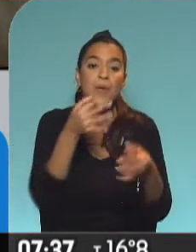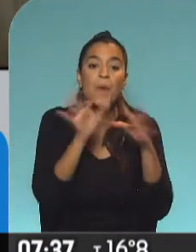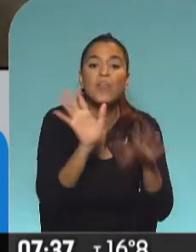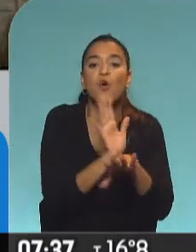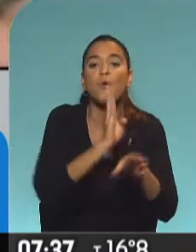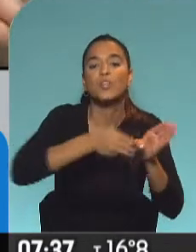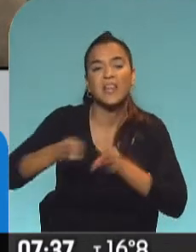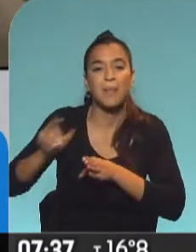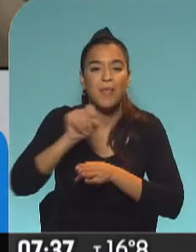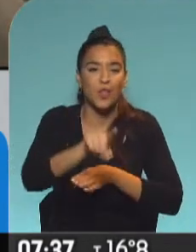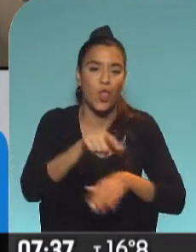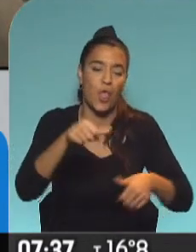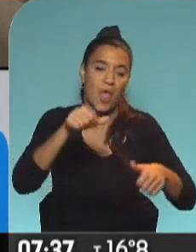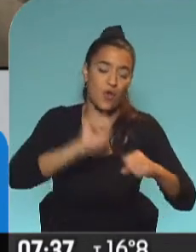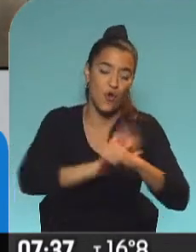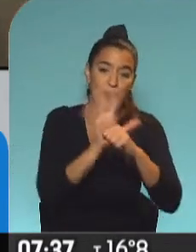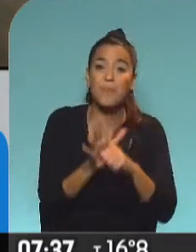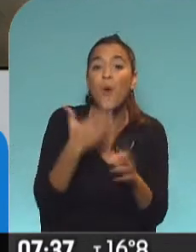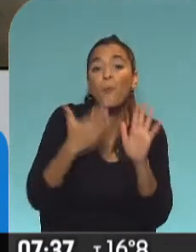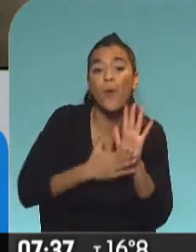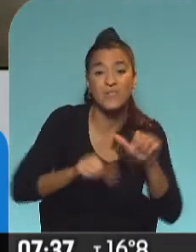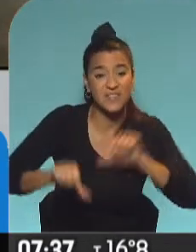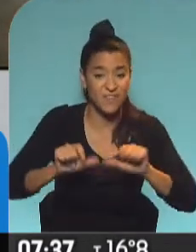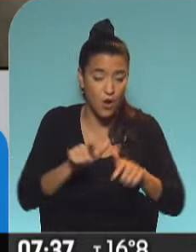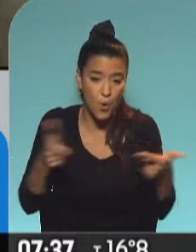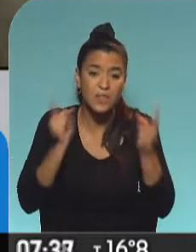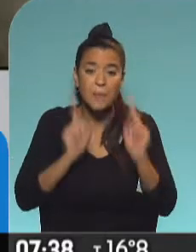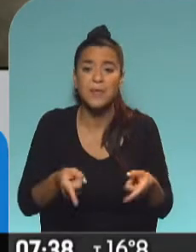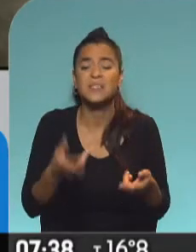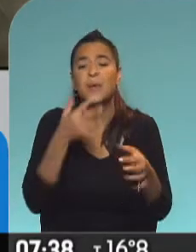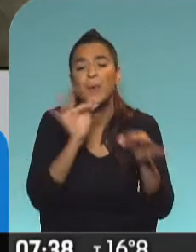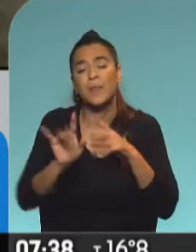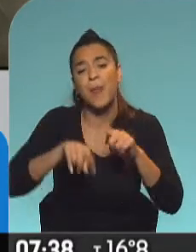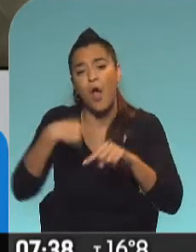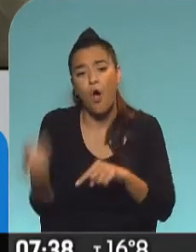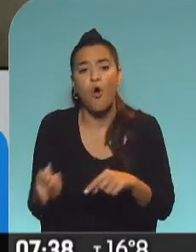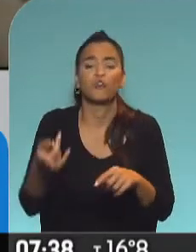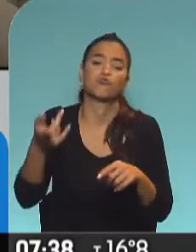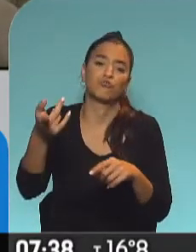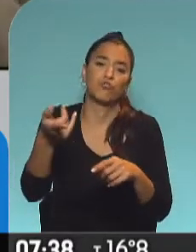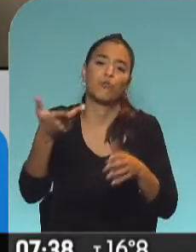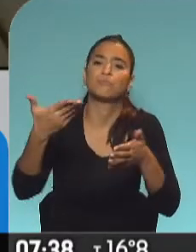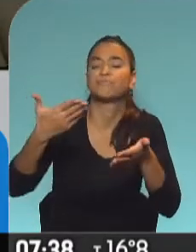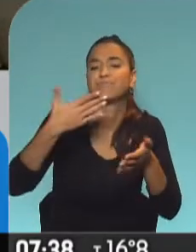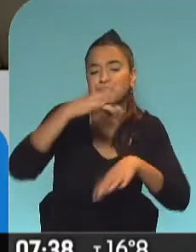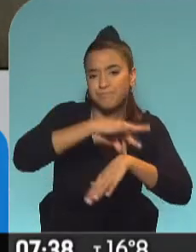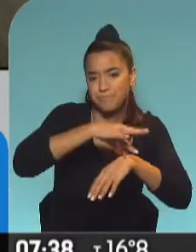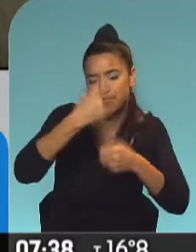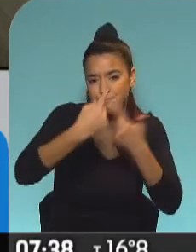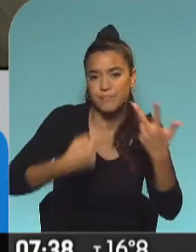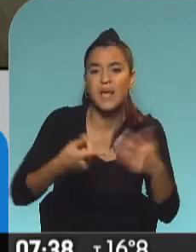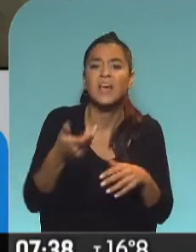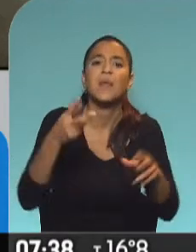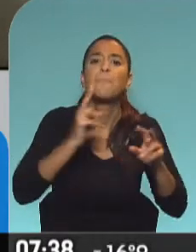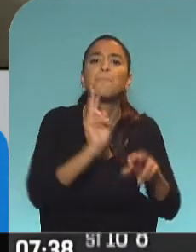no hay ningún tipo de evidencia científica para eso, también se vendía para otros usos medicinales, está prohibido por la ANMAT, FDA, en